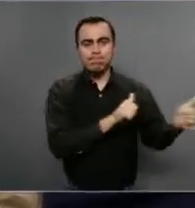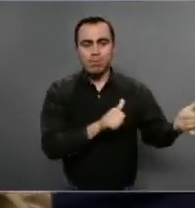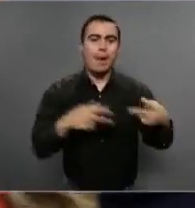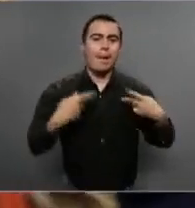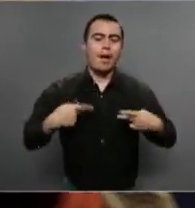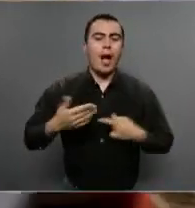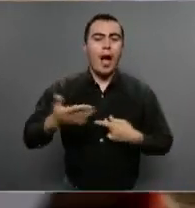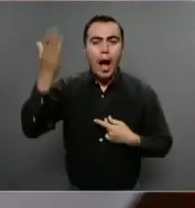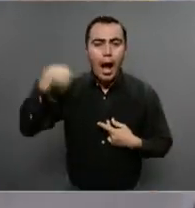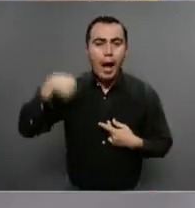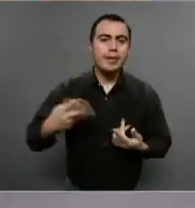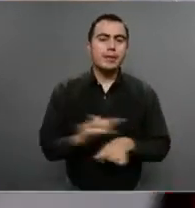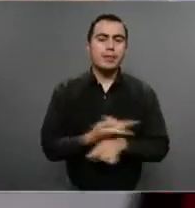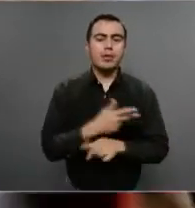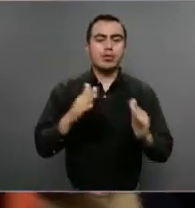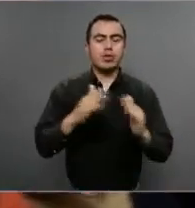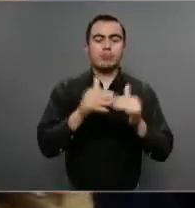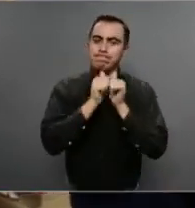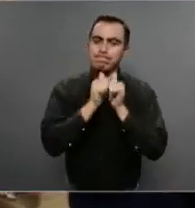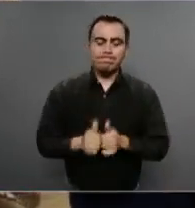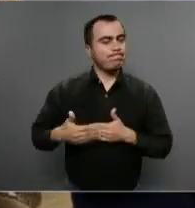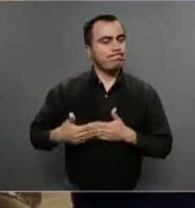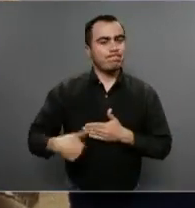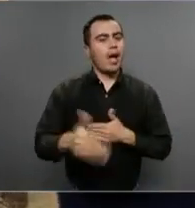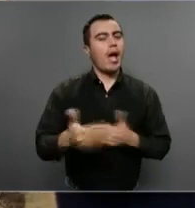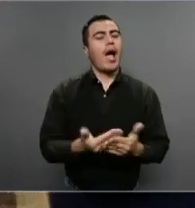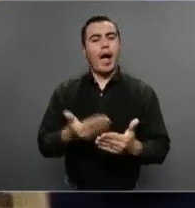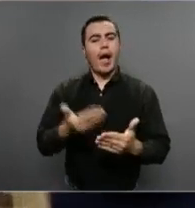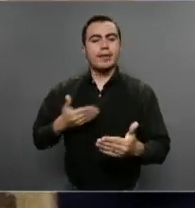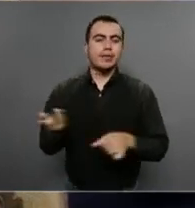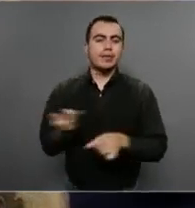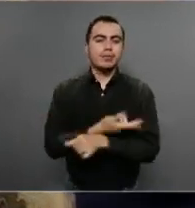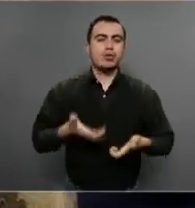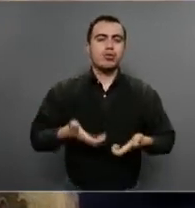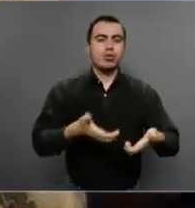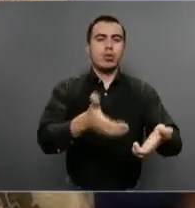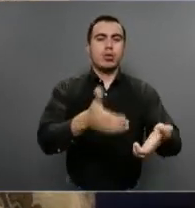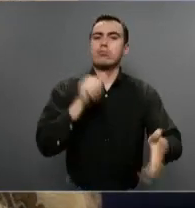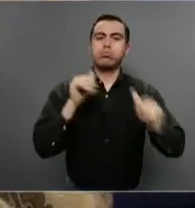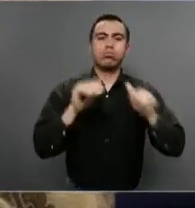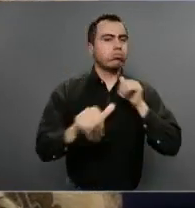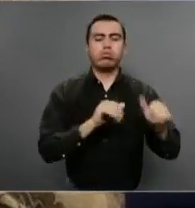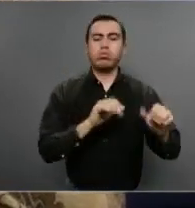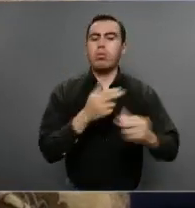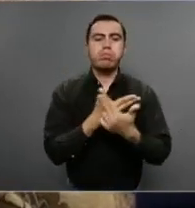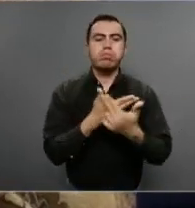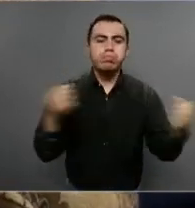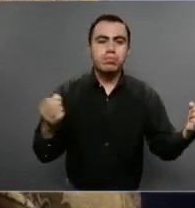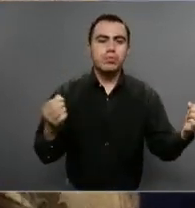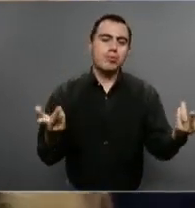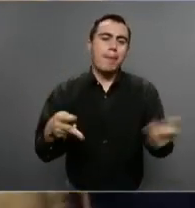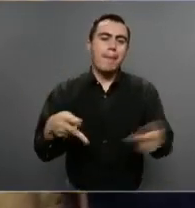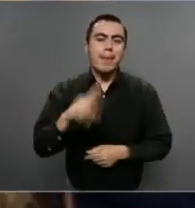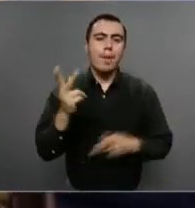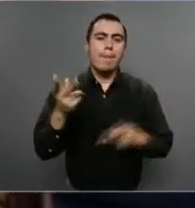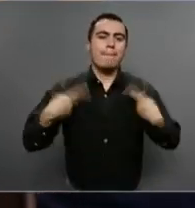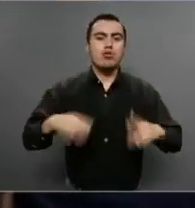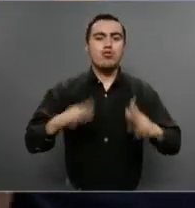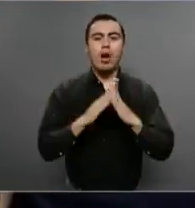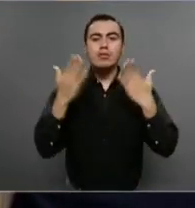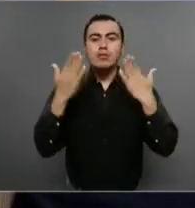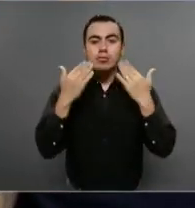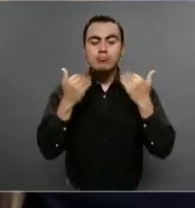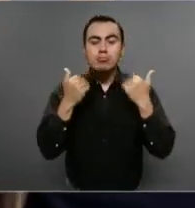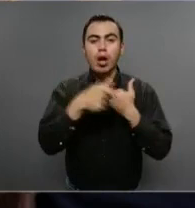pronta y las calles se quedaron vacías de gente que tiene casa, pero la gente que estaba en la calle no tuvo a dónde irse. Entonces, aquella